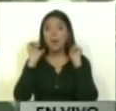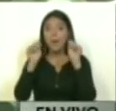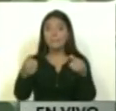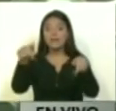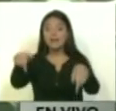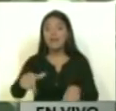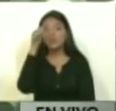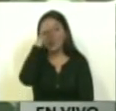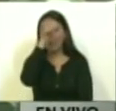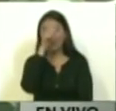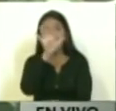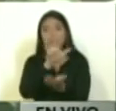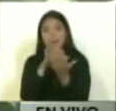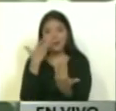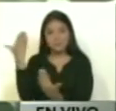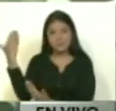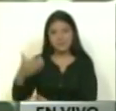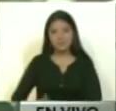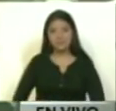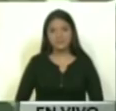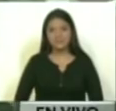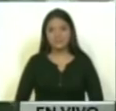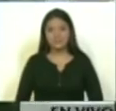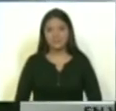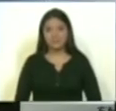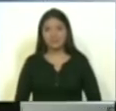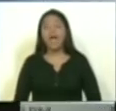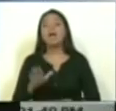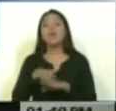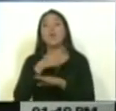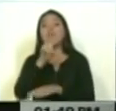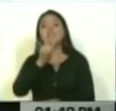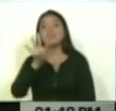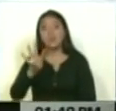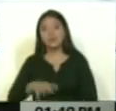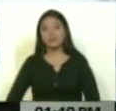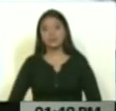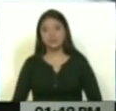domingo en Margarita. Adelante. Jueves 24. El jueves, perdón.